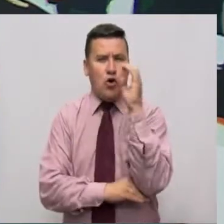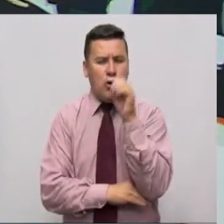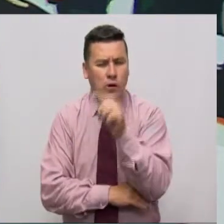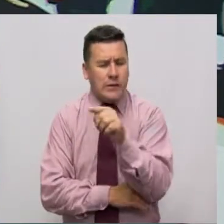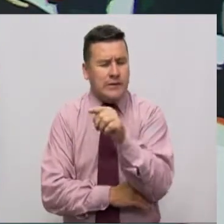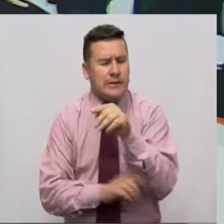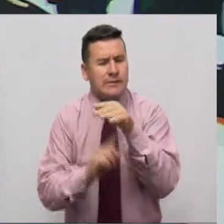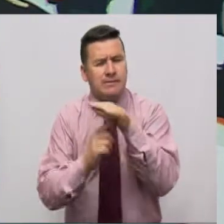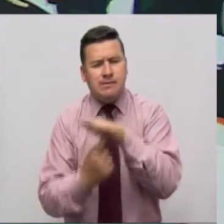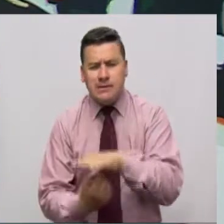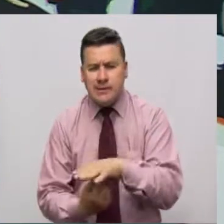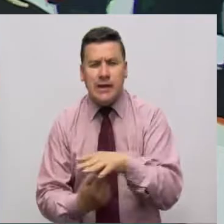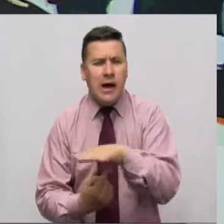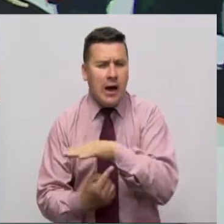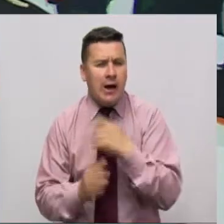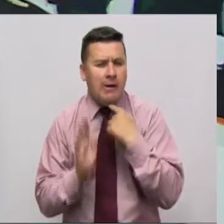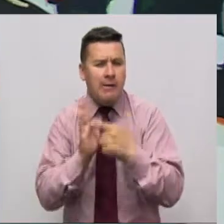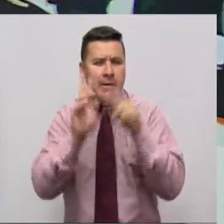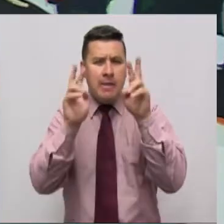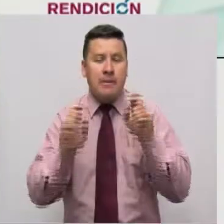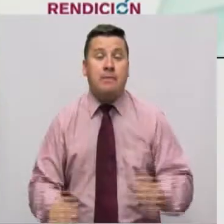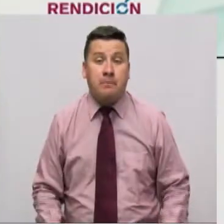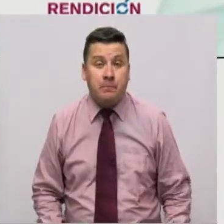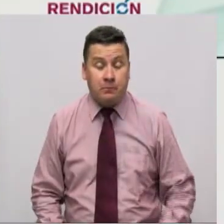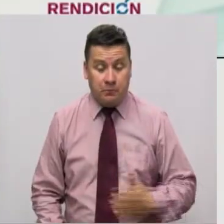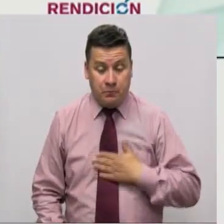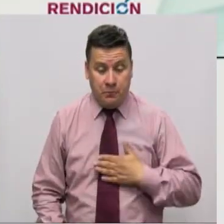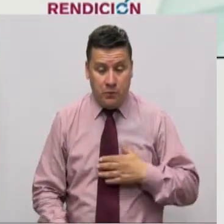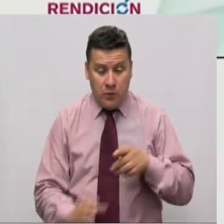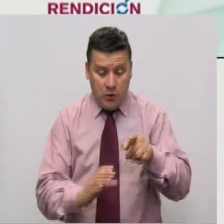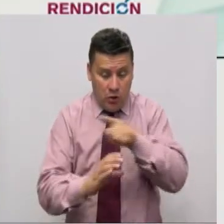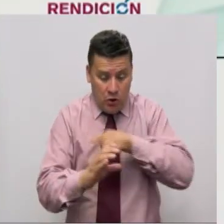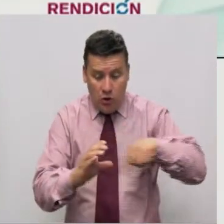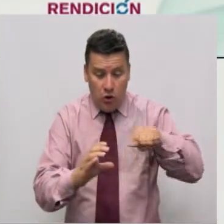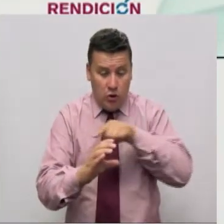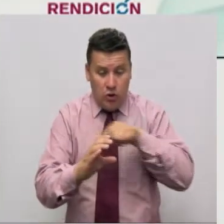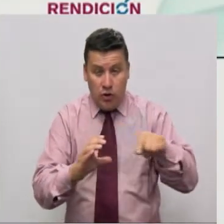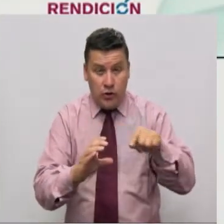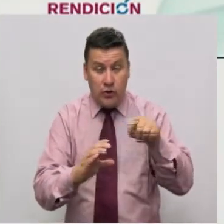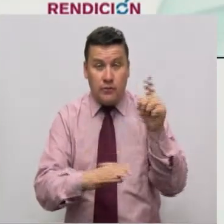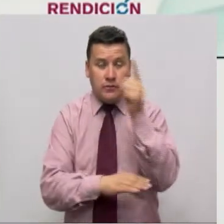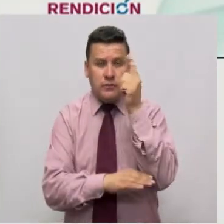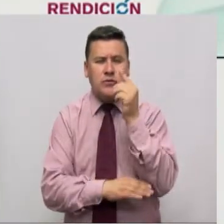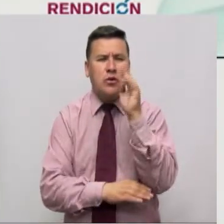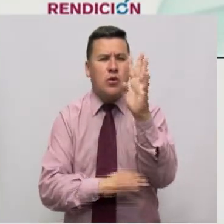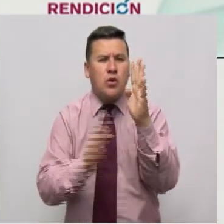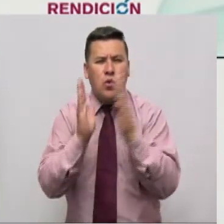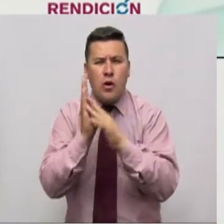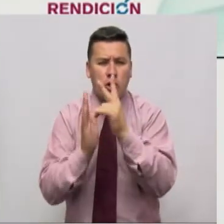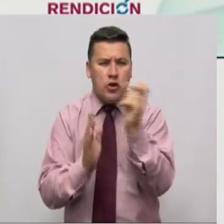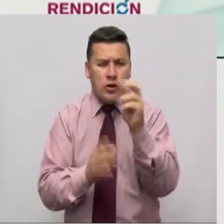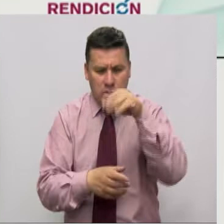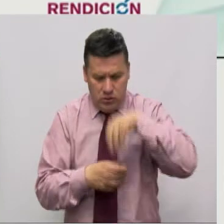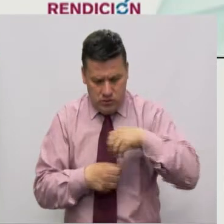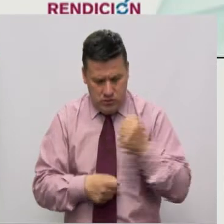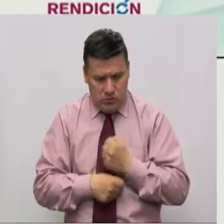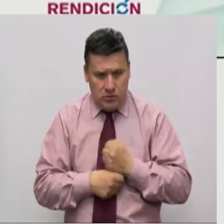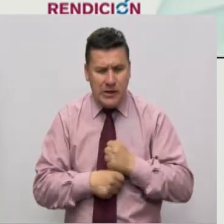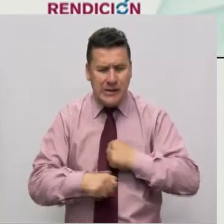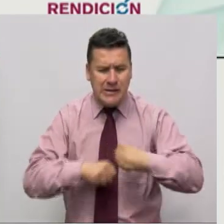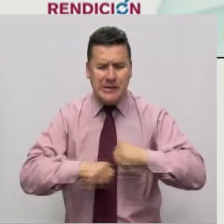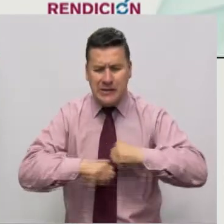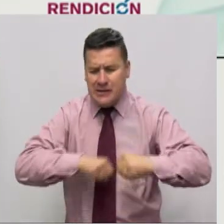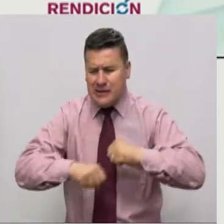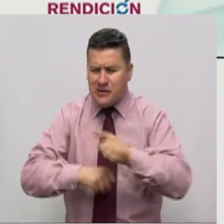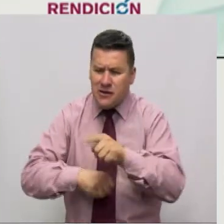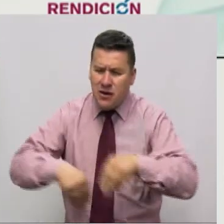colombianos más vulnerables. Desde la Contraloría, los 4.200 funcionarios